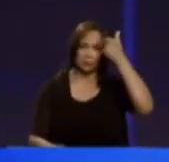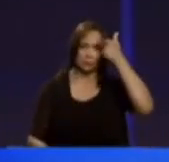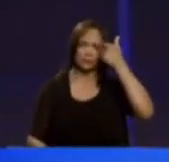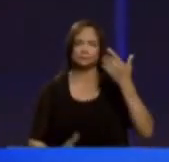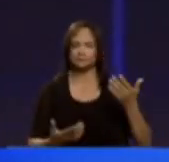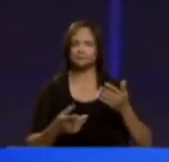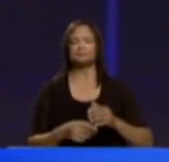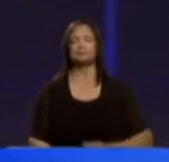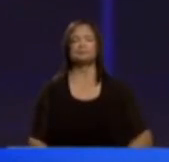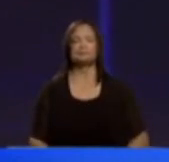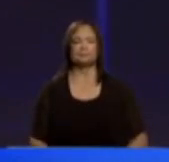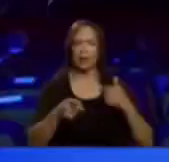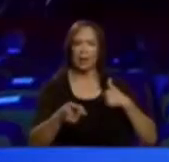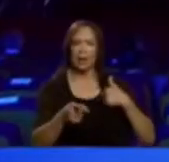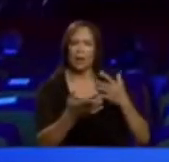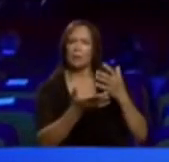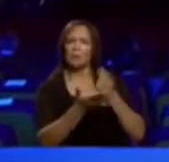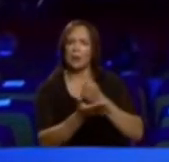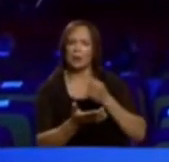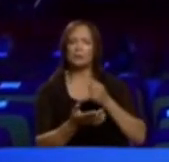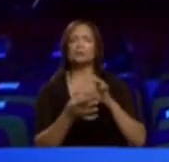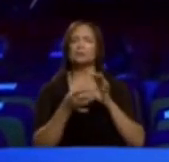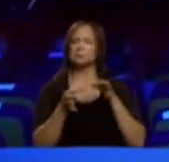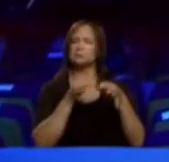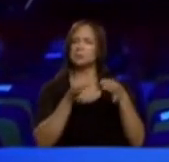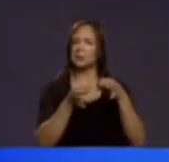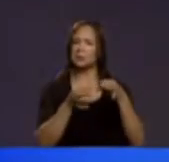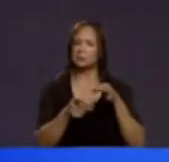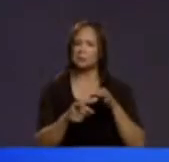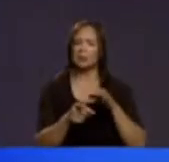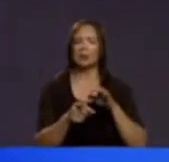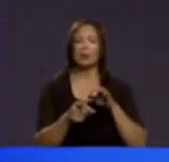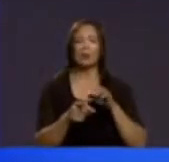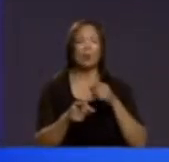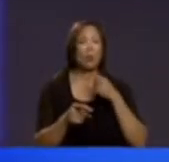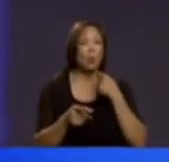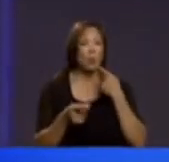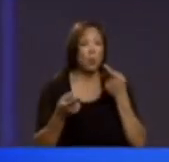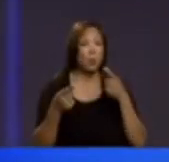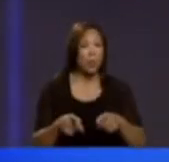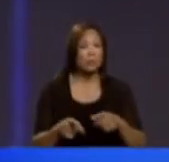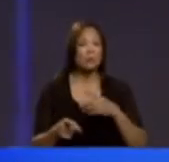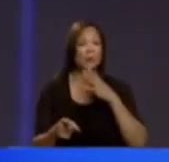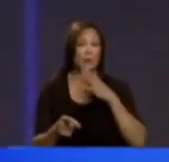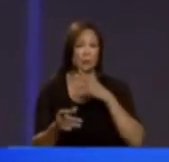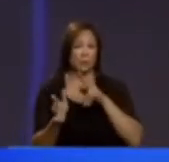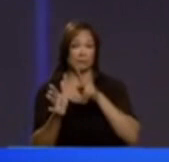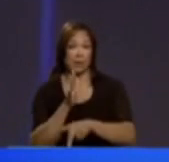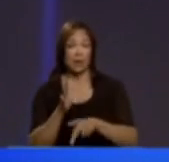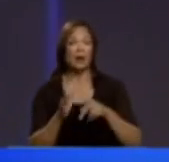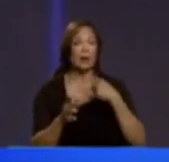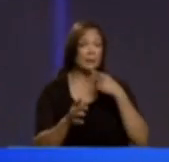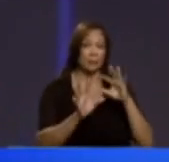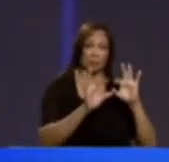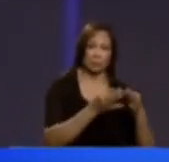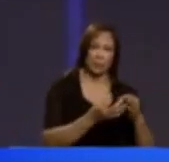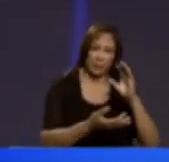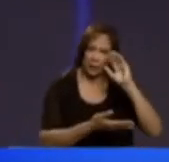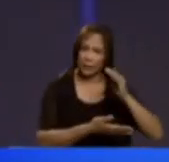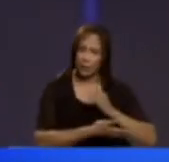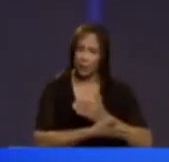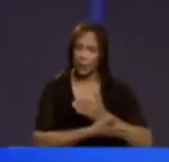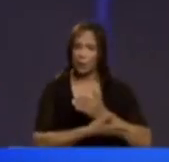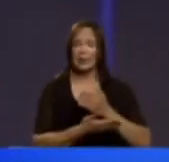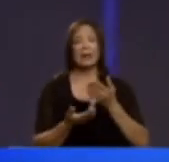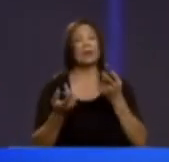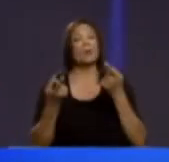gobierno en ese sentido para hacer un comentario cuando hablamos de feminicidios también Hablamos de familia y hablamos de hijos